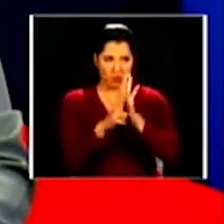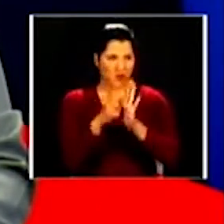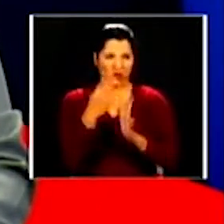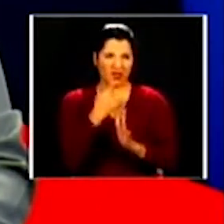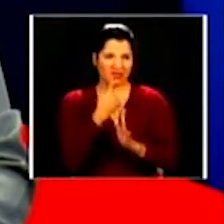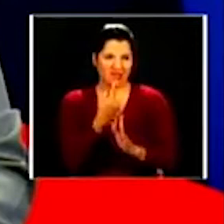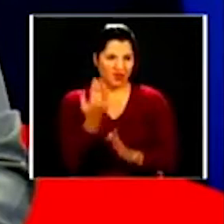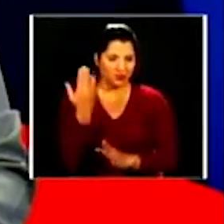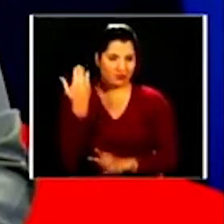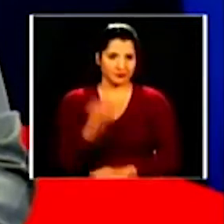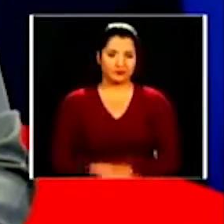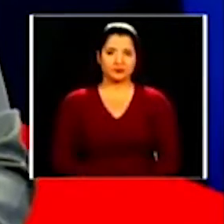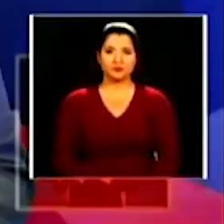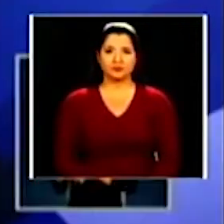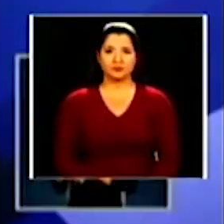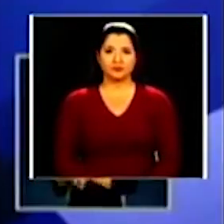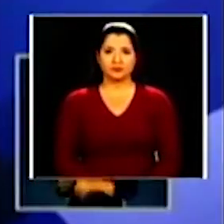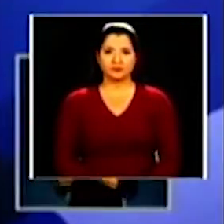ocasión.